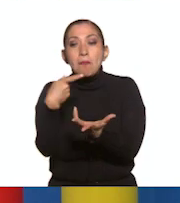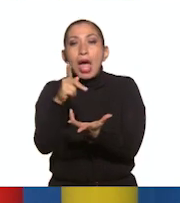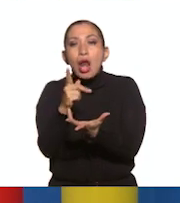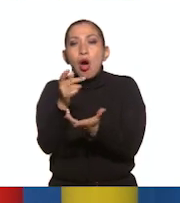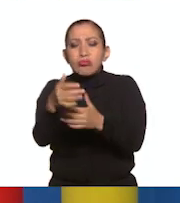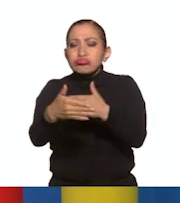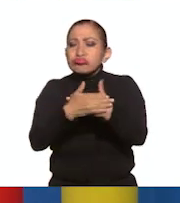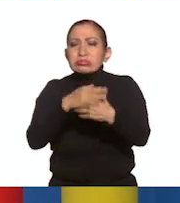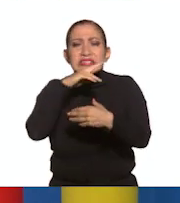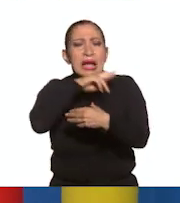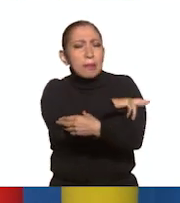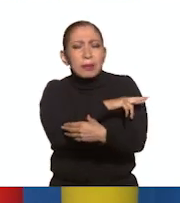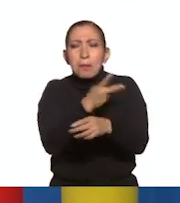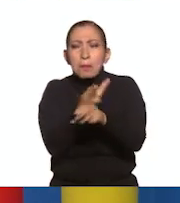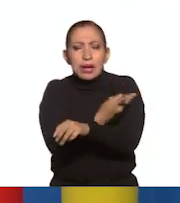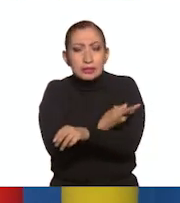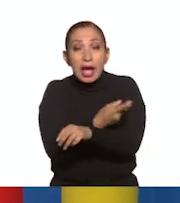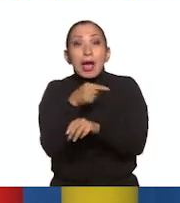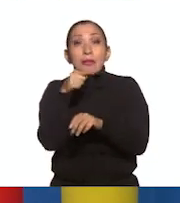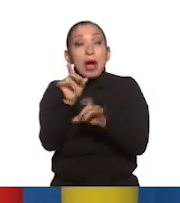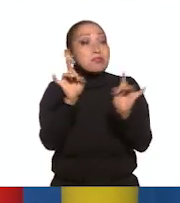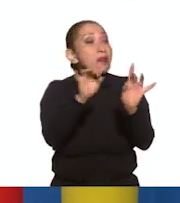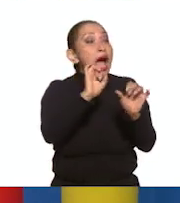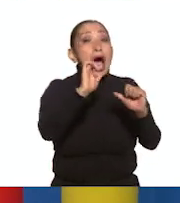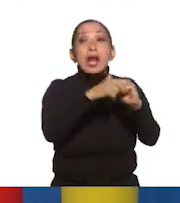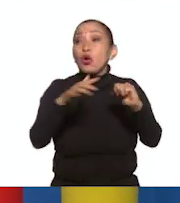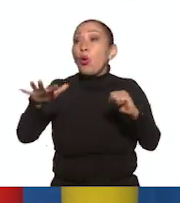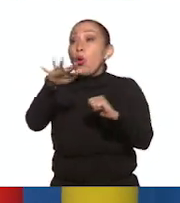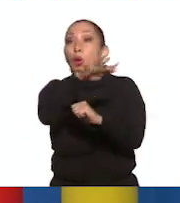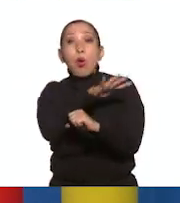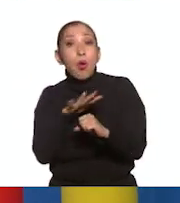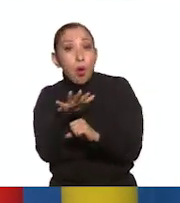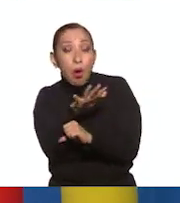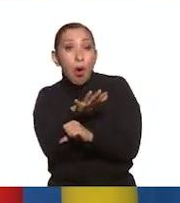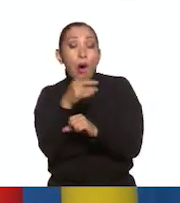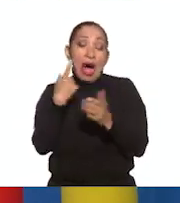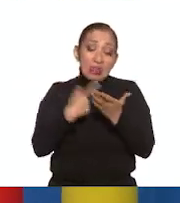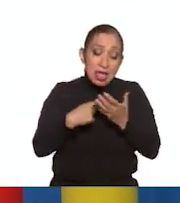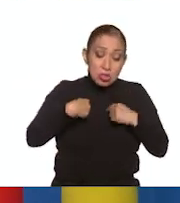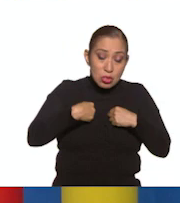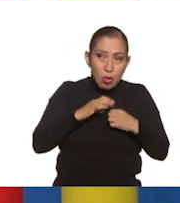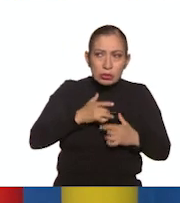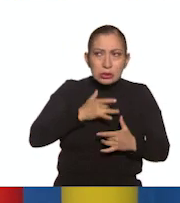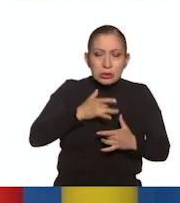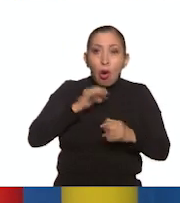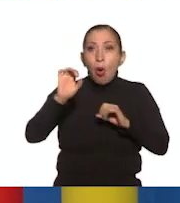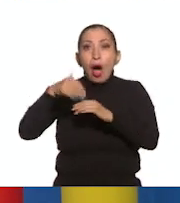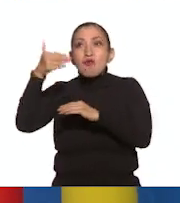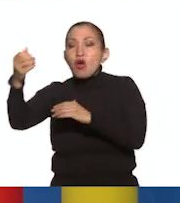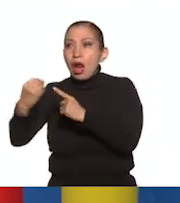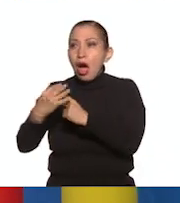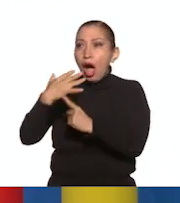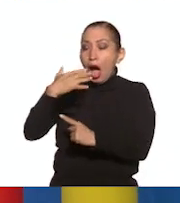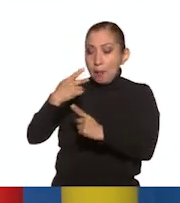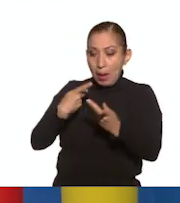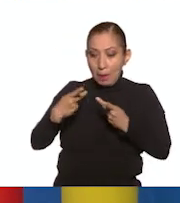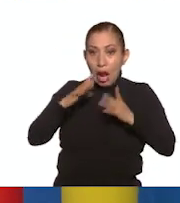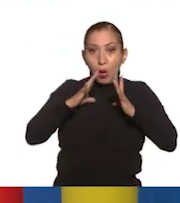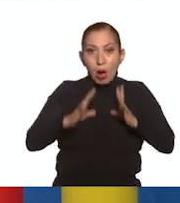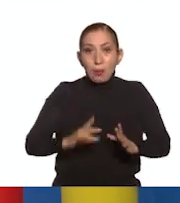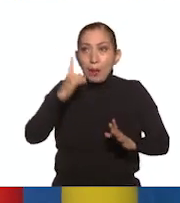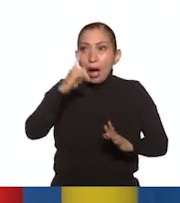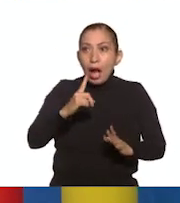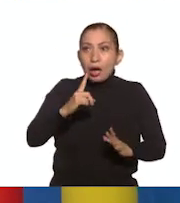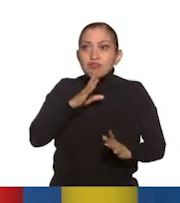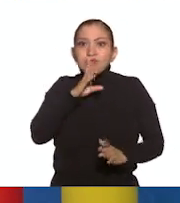poca duración, ante determinadas situaciones o circunstancias internas o externas que preparan a nuestro organismo para